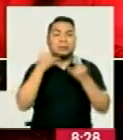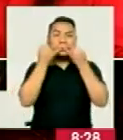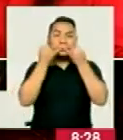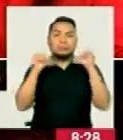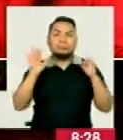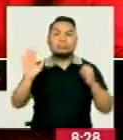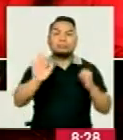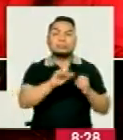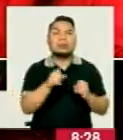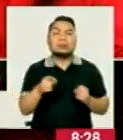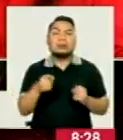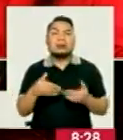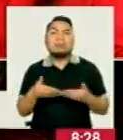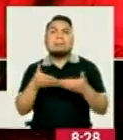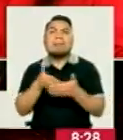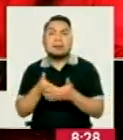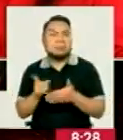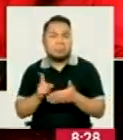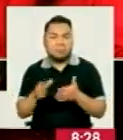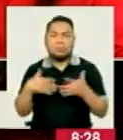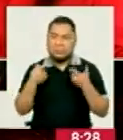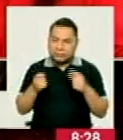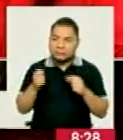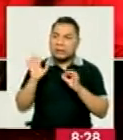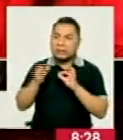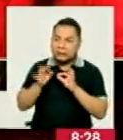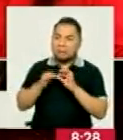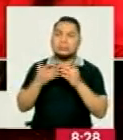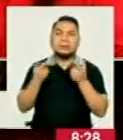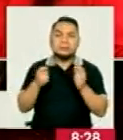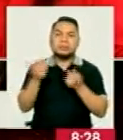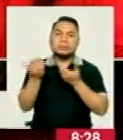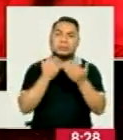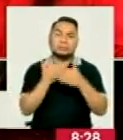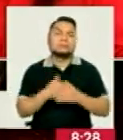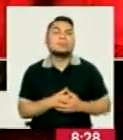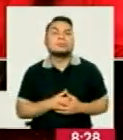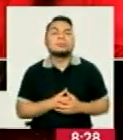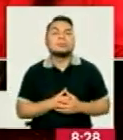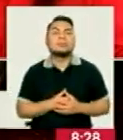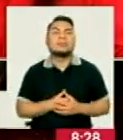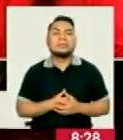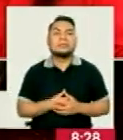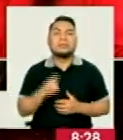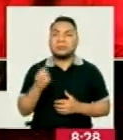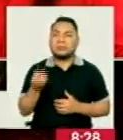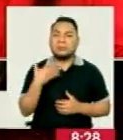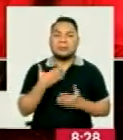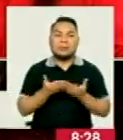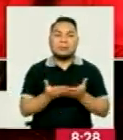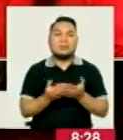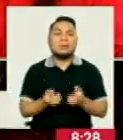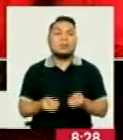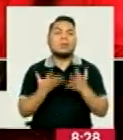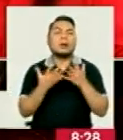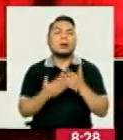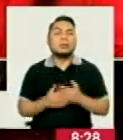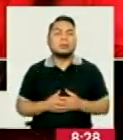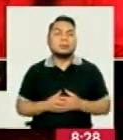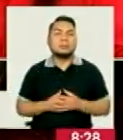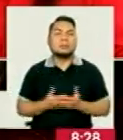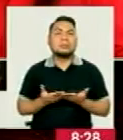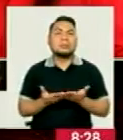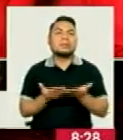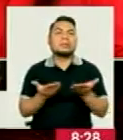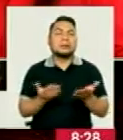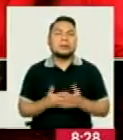no son un impedimento para ello. De acuerdo. Y ya que menciona a estas plataformas, ¿cuántas plataformas